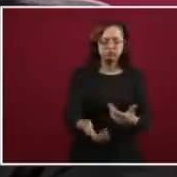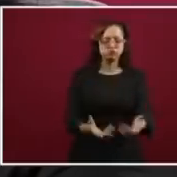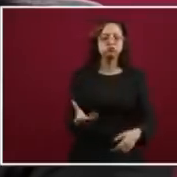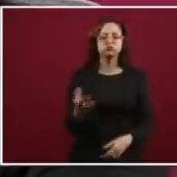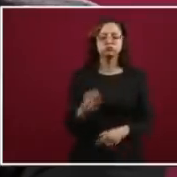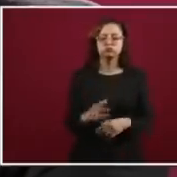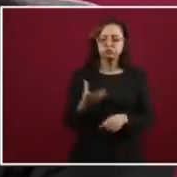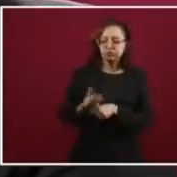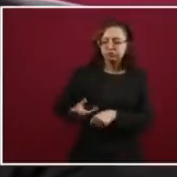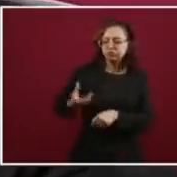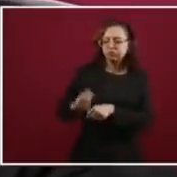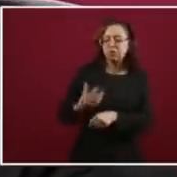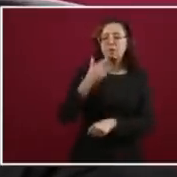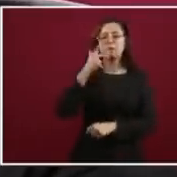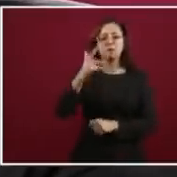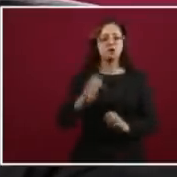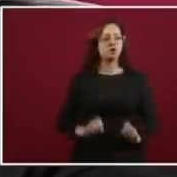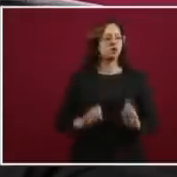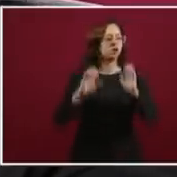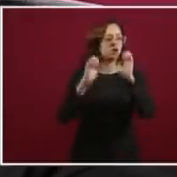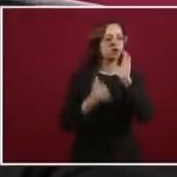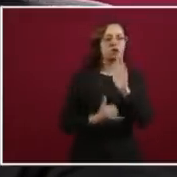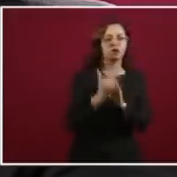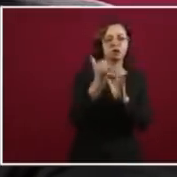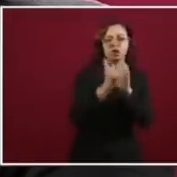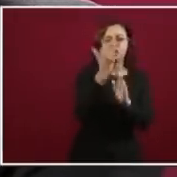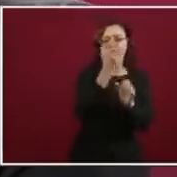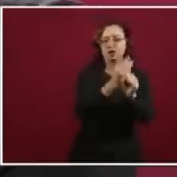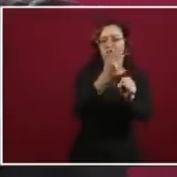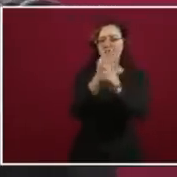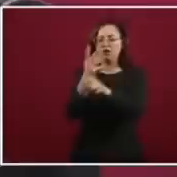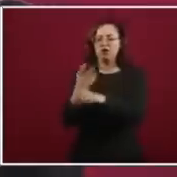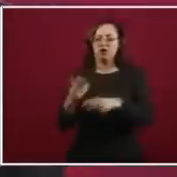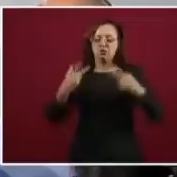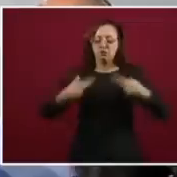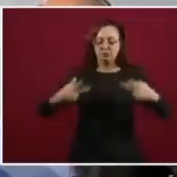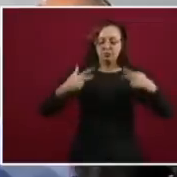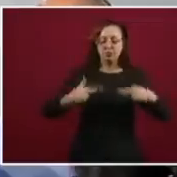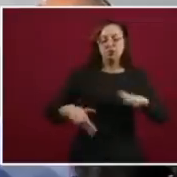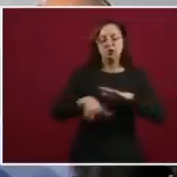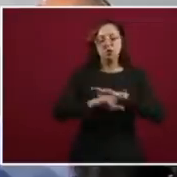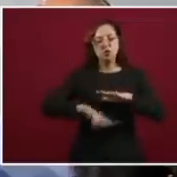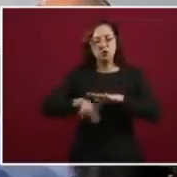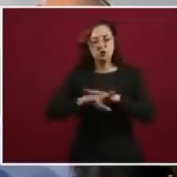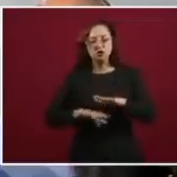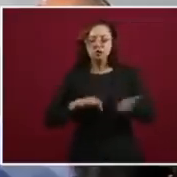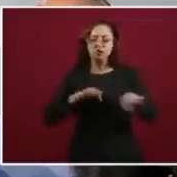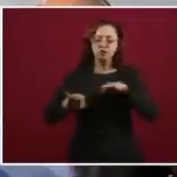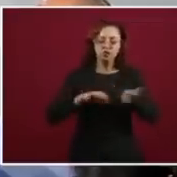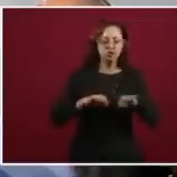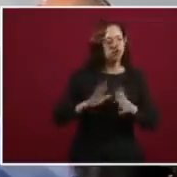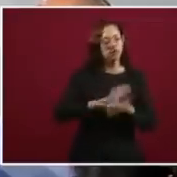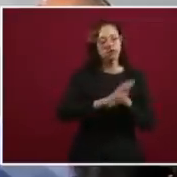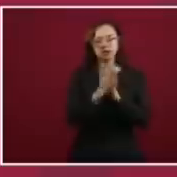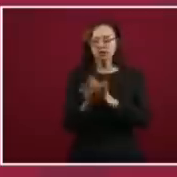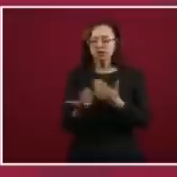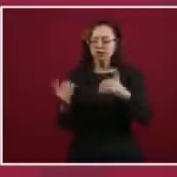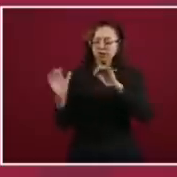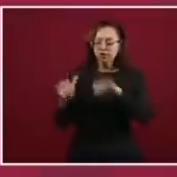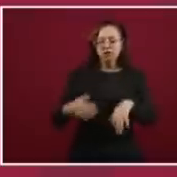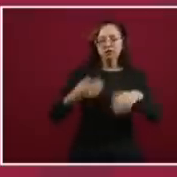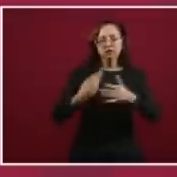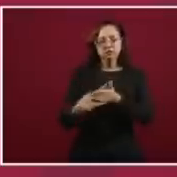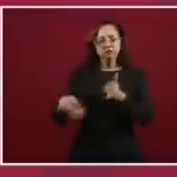mejorar la infraestructura y pacificar a trabajadores del sector salud saben qué pasó